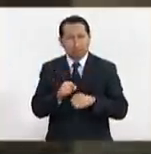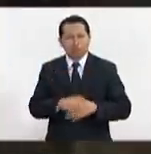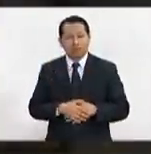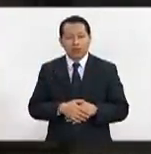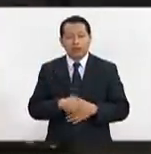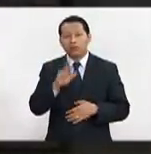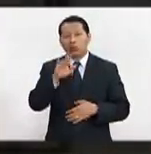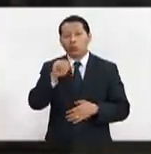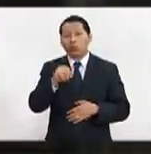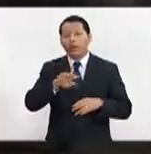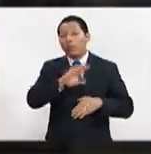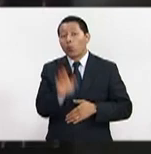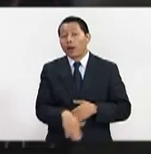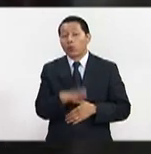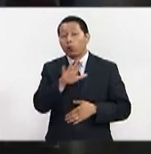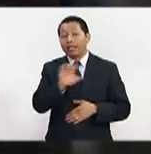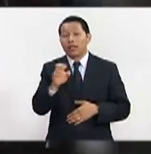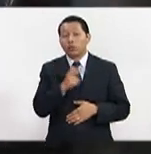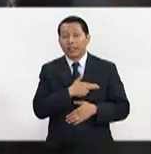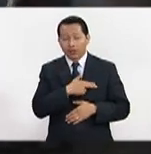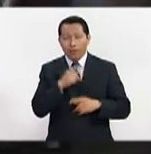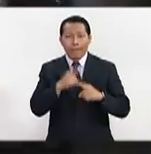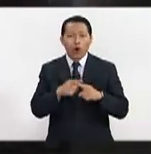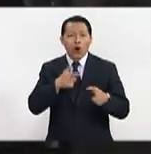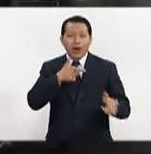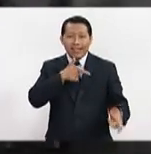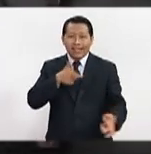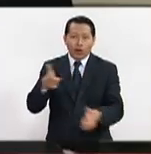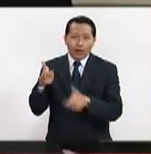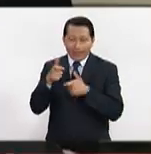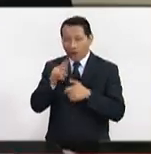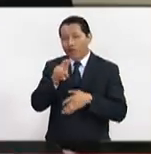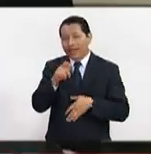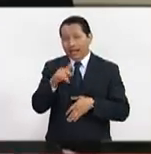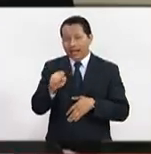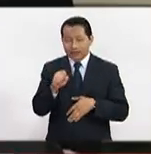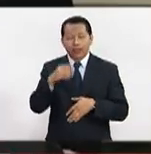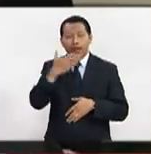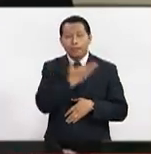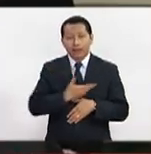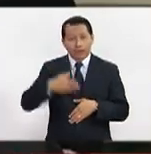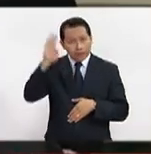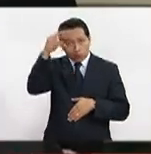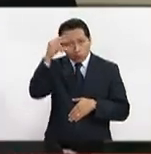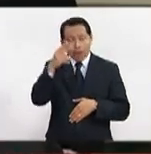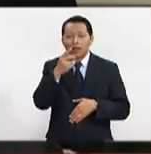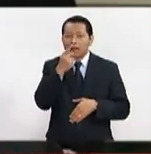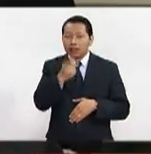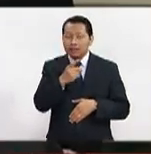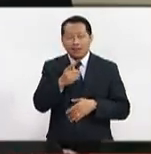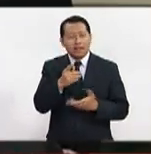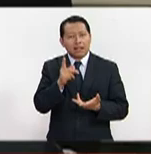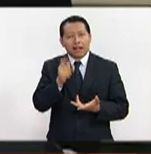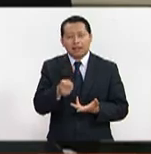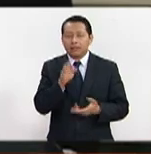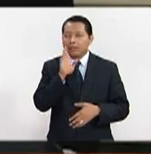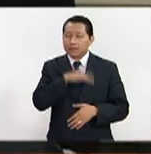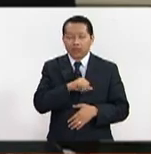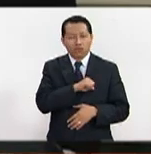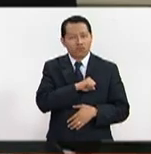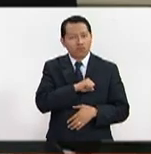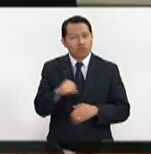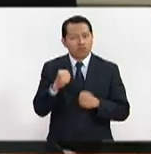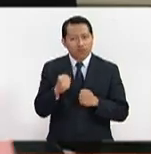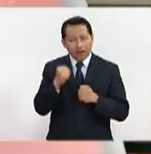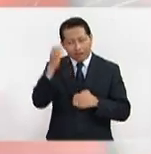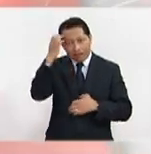59 muertos y más de 500 heridos por el tiroteo en Las Vegas. El presidente Donald Trump lo califica como un acto de maldad pura.